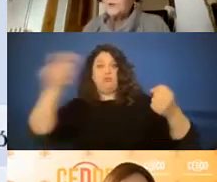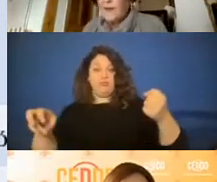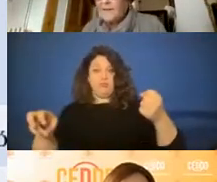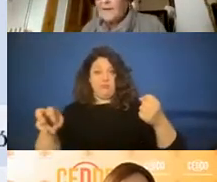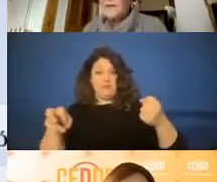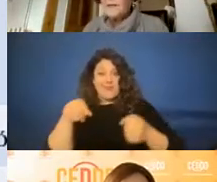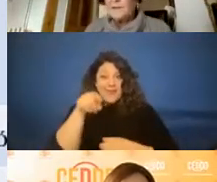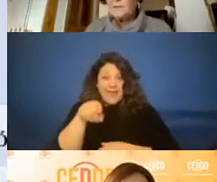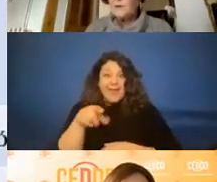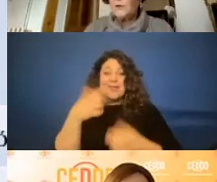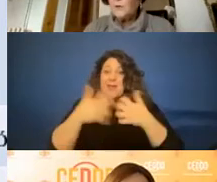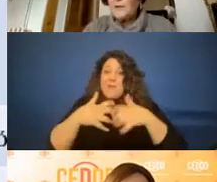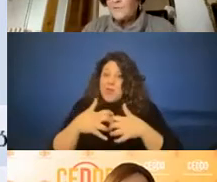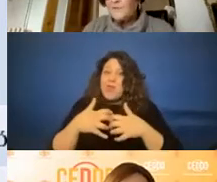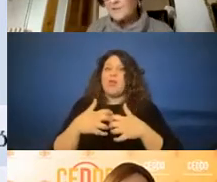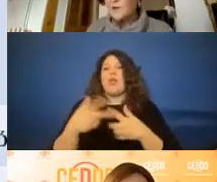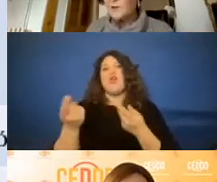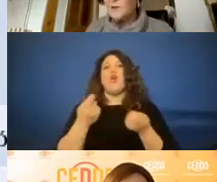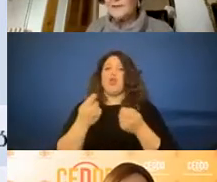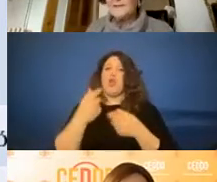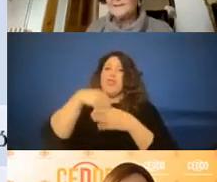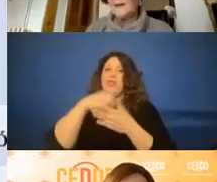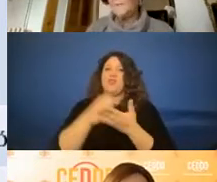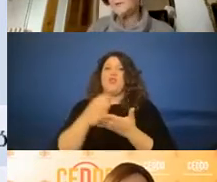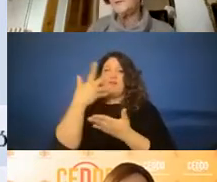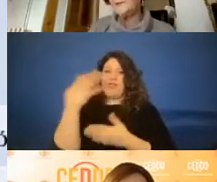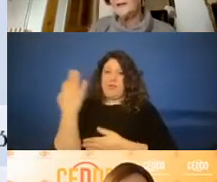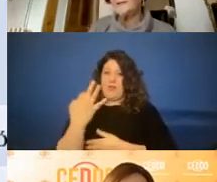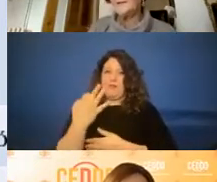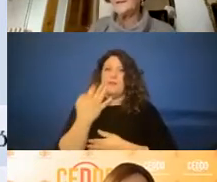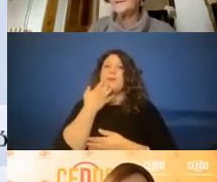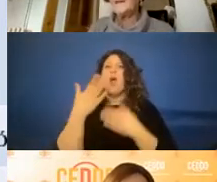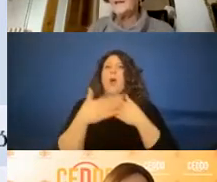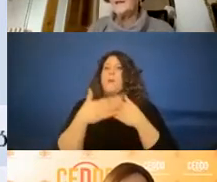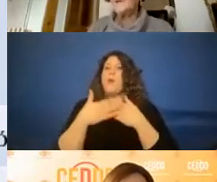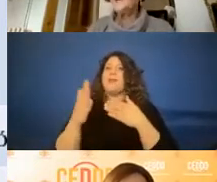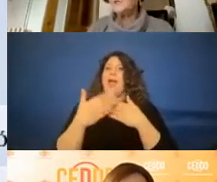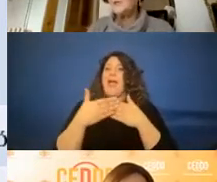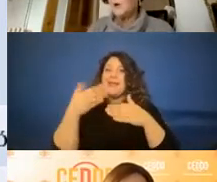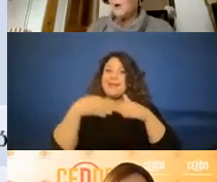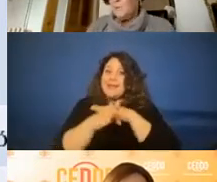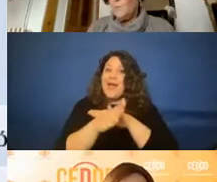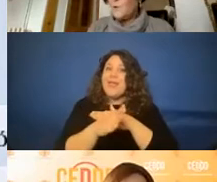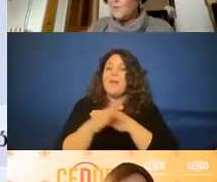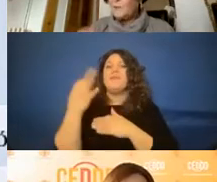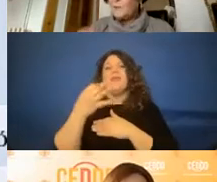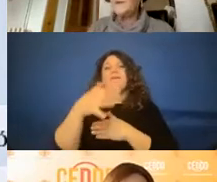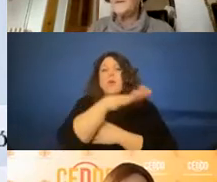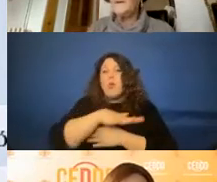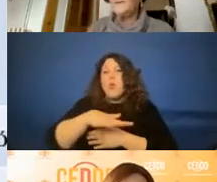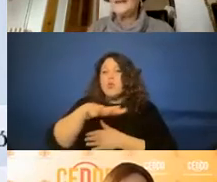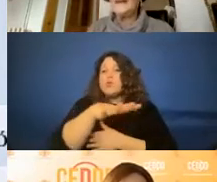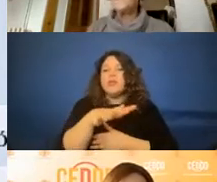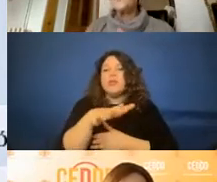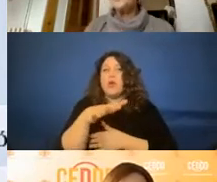estar controladas dentro de un edificio. Es decir, la puerta de entrada tiene que estar en un sitio muy bien